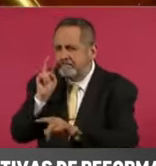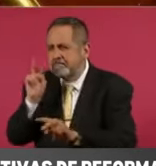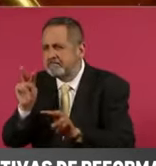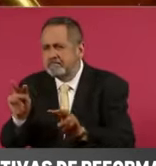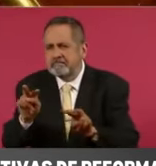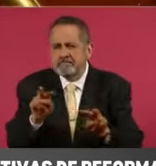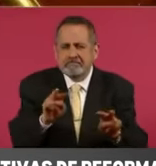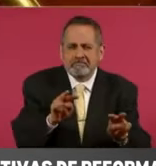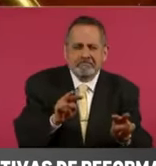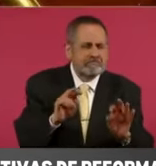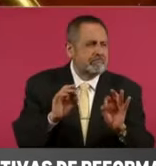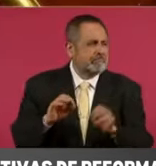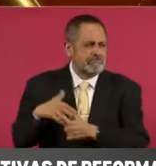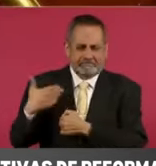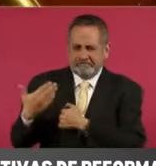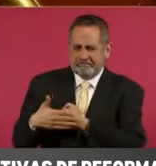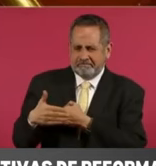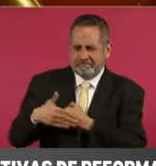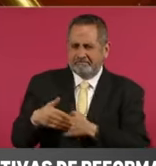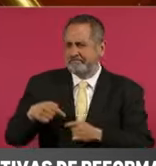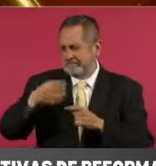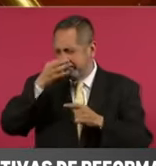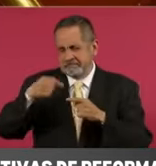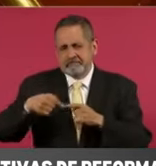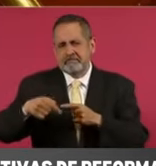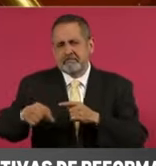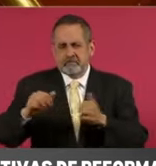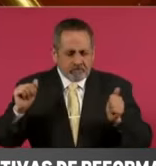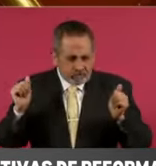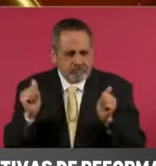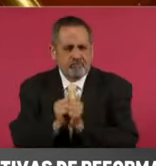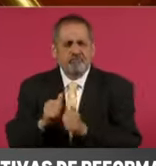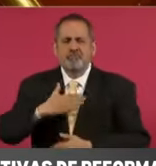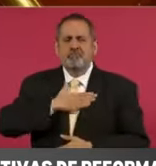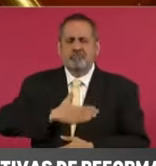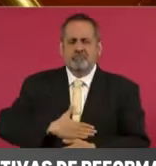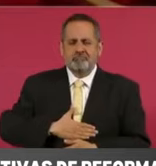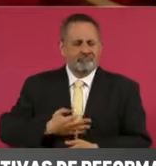El porvenir vendrá acompañado de la justicia.